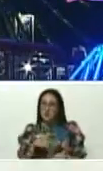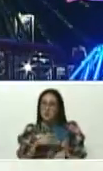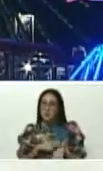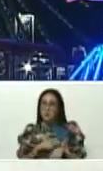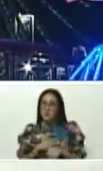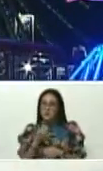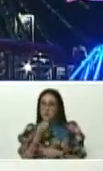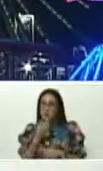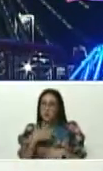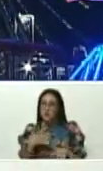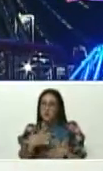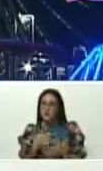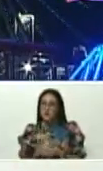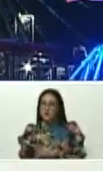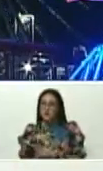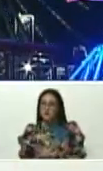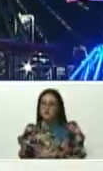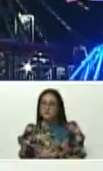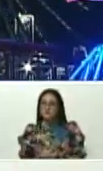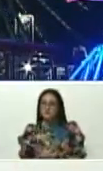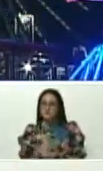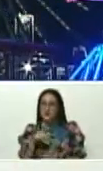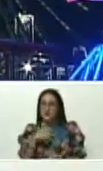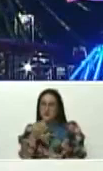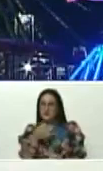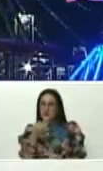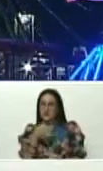tan bonito que hemos pasado aquí esta tarde,